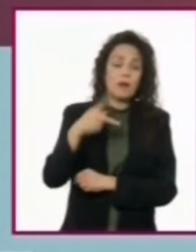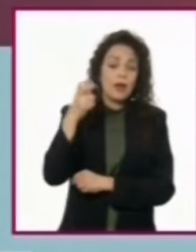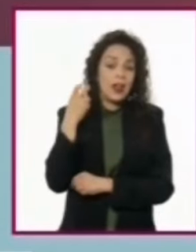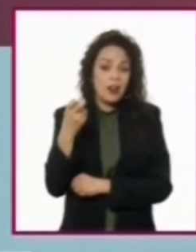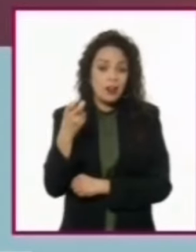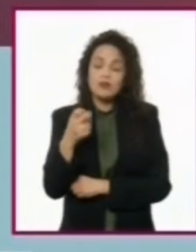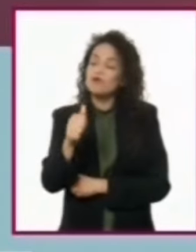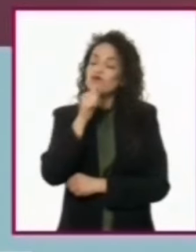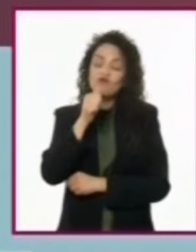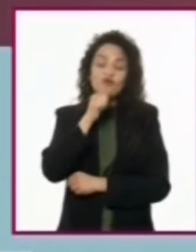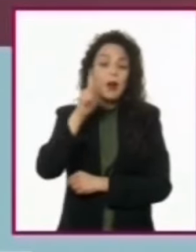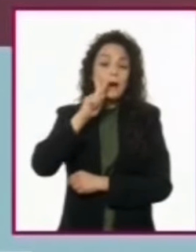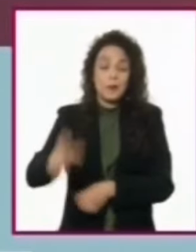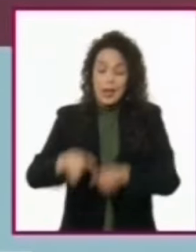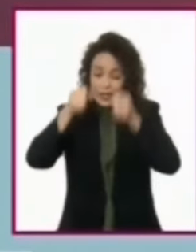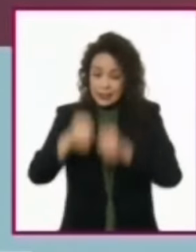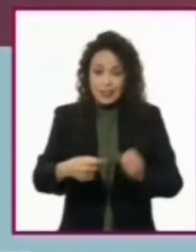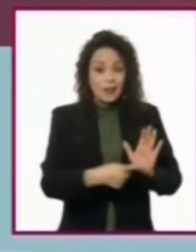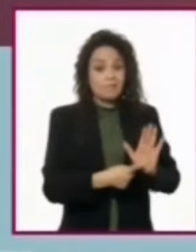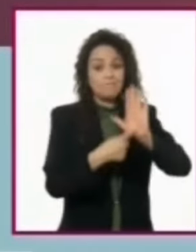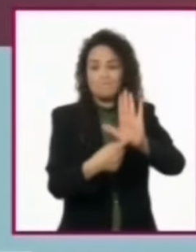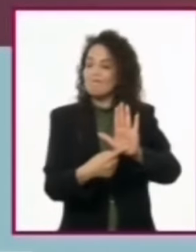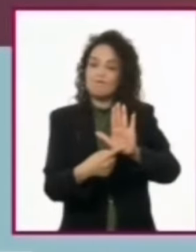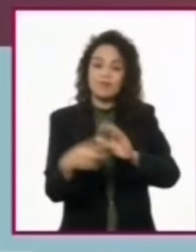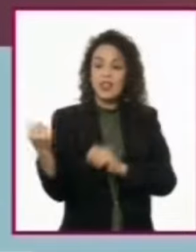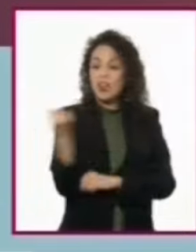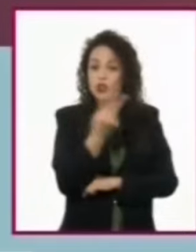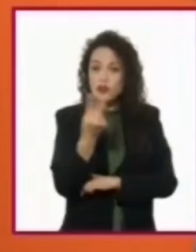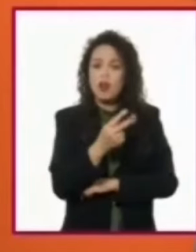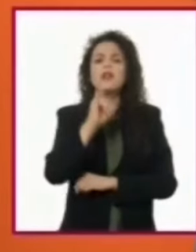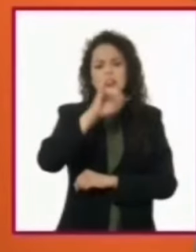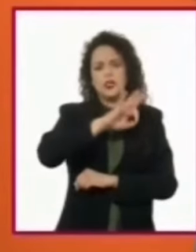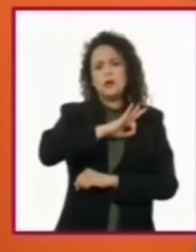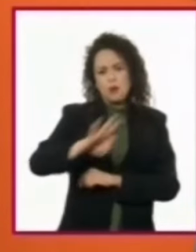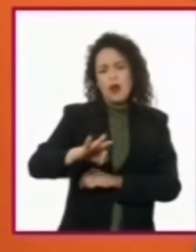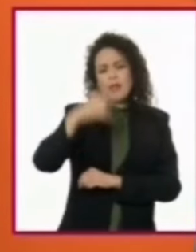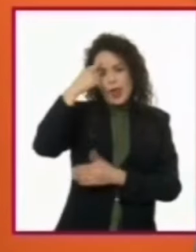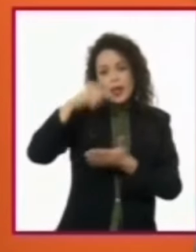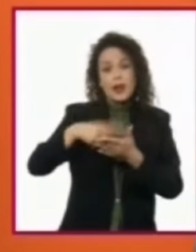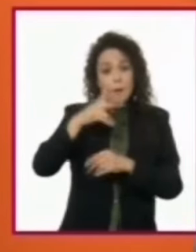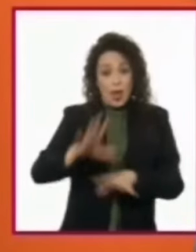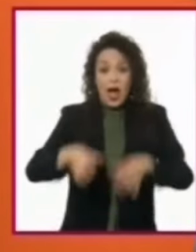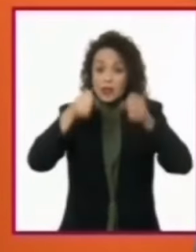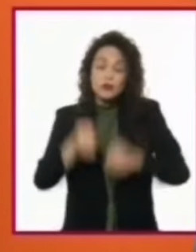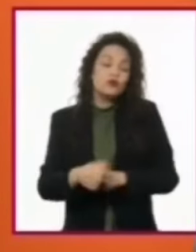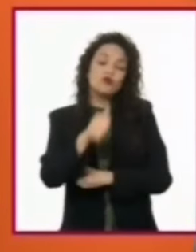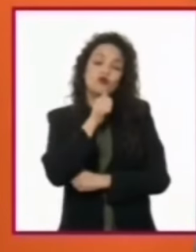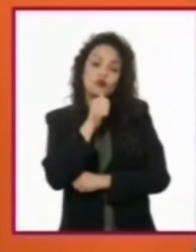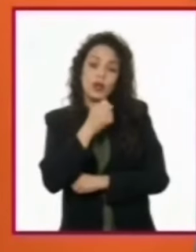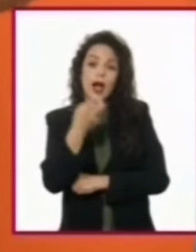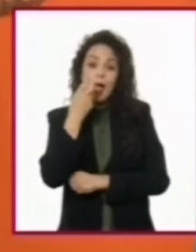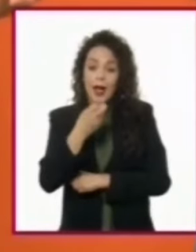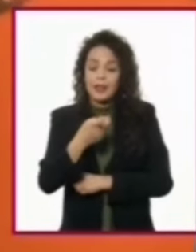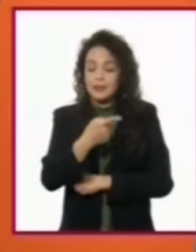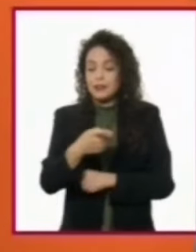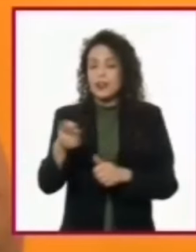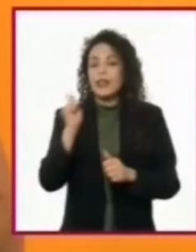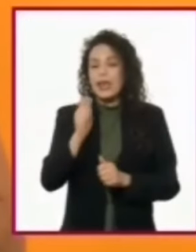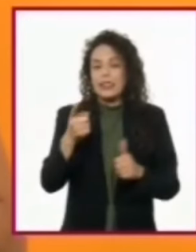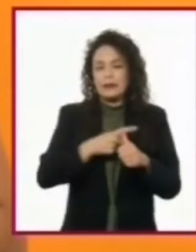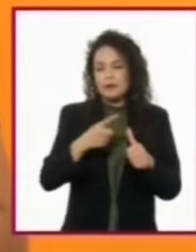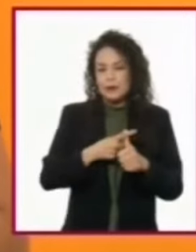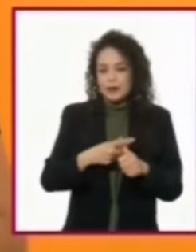es comprobado y ambas hipótesis son creíbles. Estos son los tipos principales de galaxias que